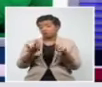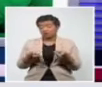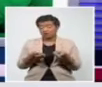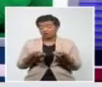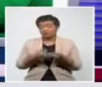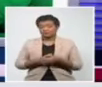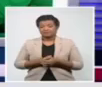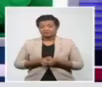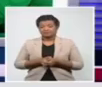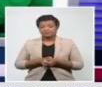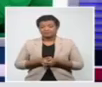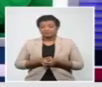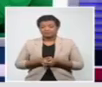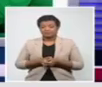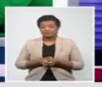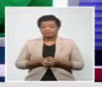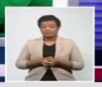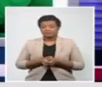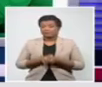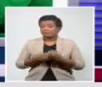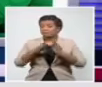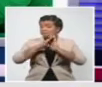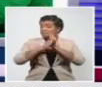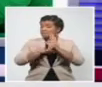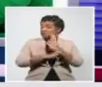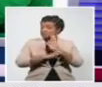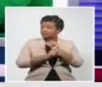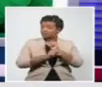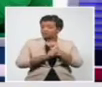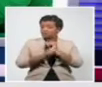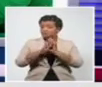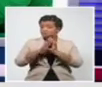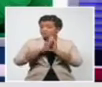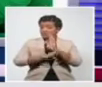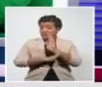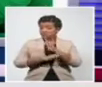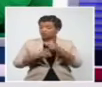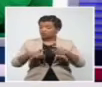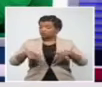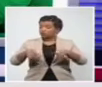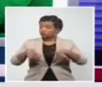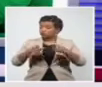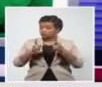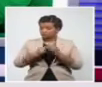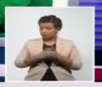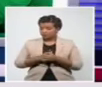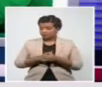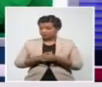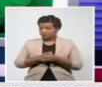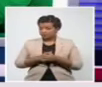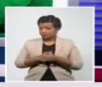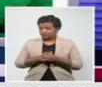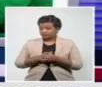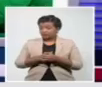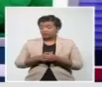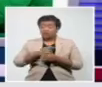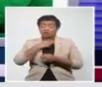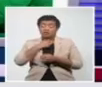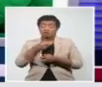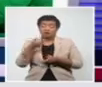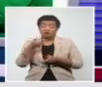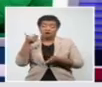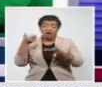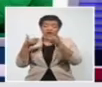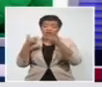indiscutiblemente nuestro protocolo, si se hubiera cumplido como estaba, que yo llegaba, iba para mi